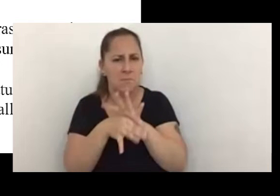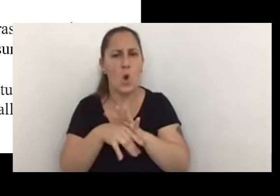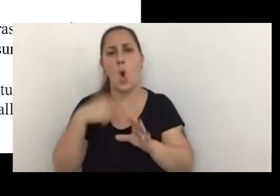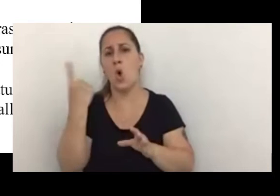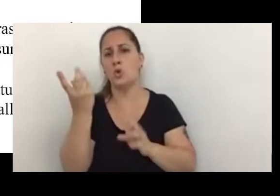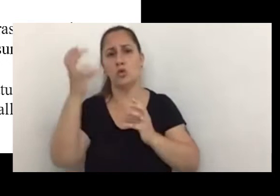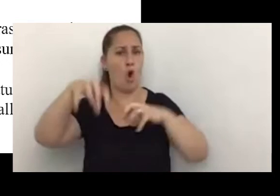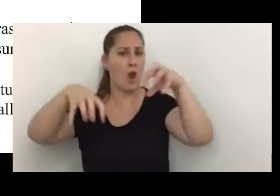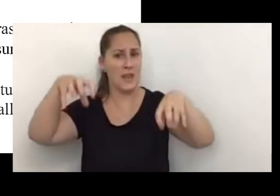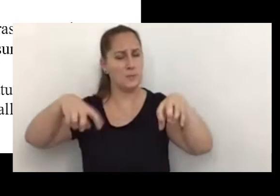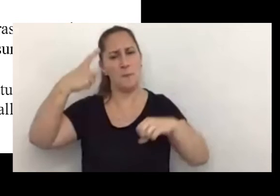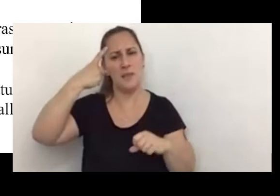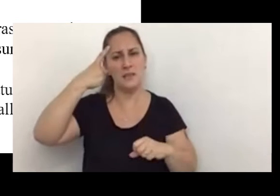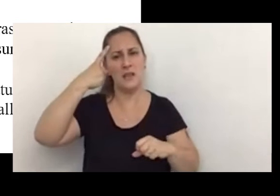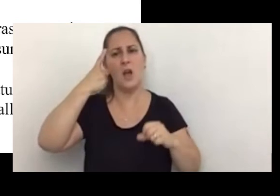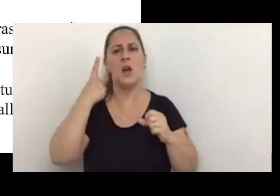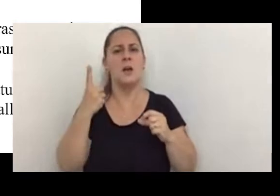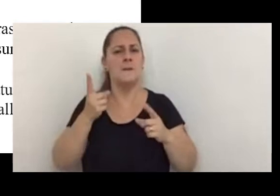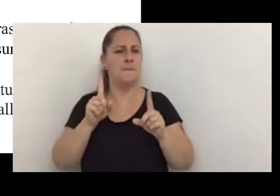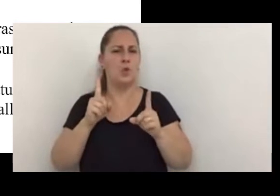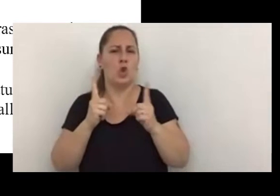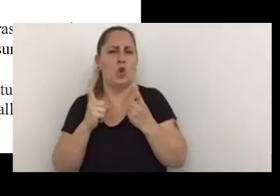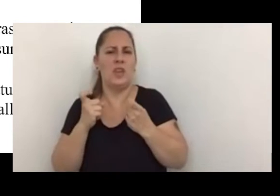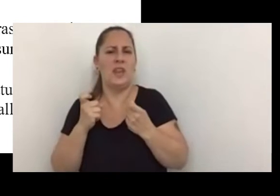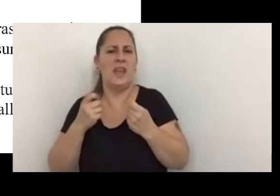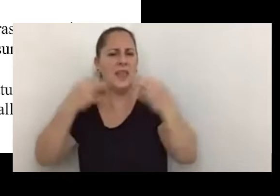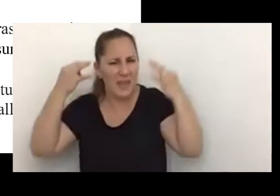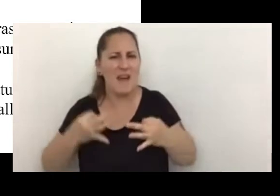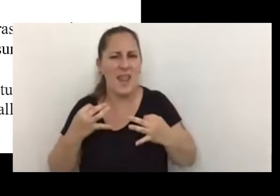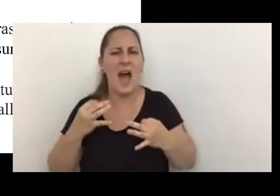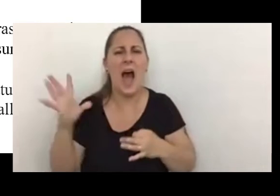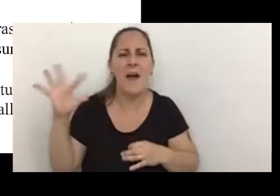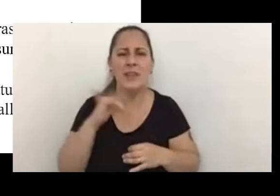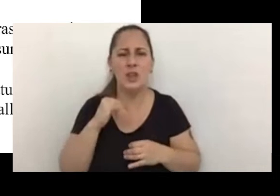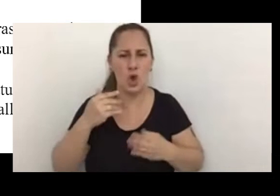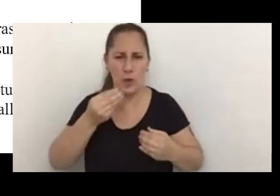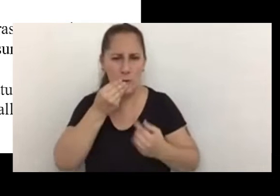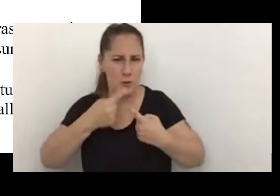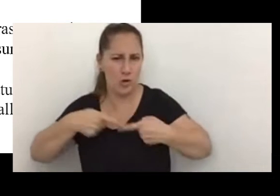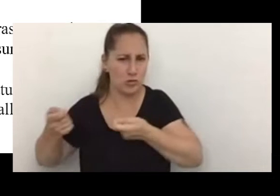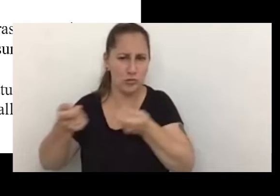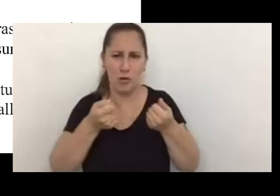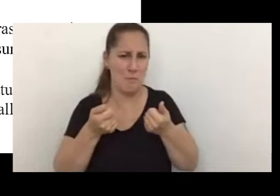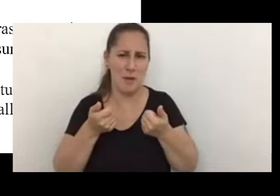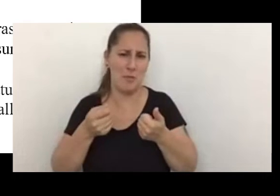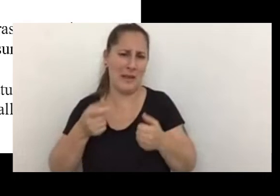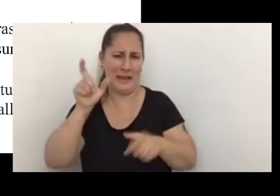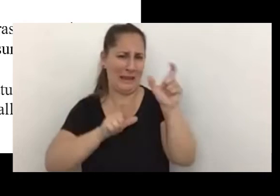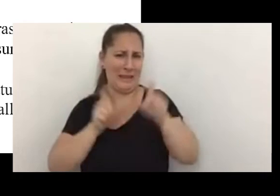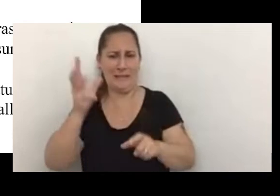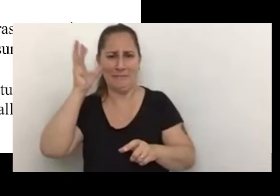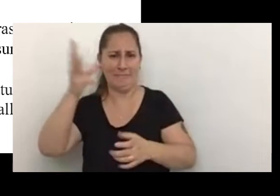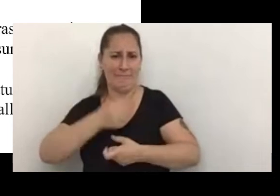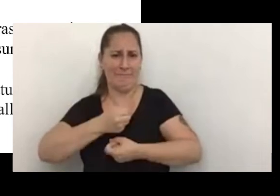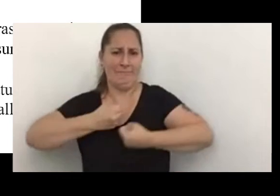apuntan que no tendrá un efecto real sobre los hábitos al consumo ante los índices de sobrepeso y obesidad en